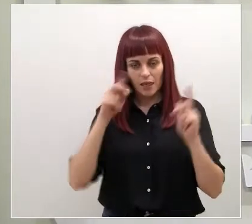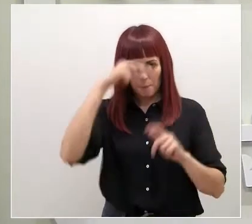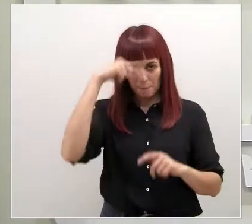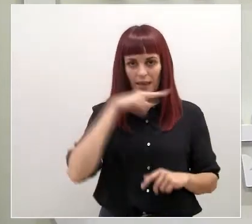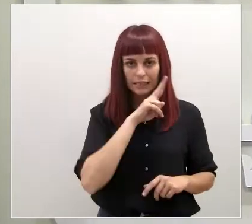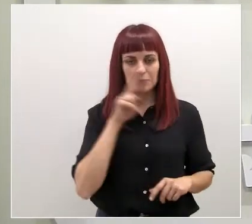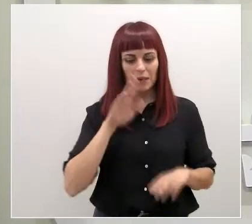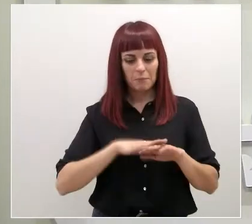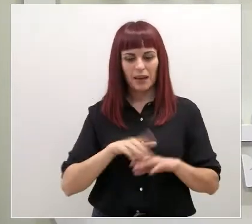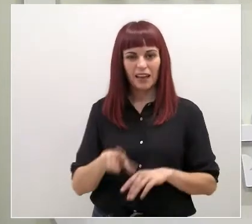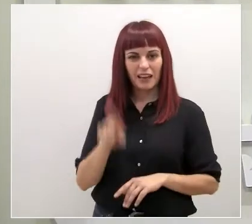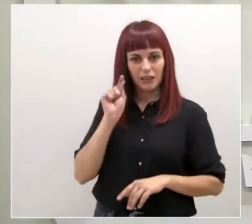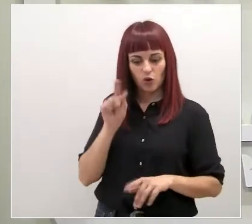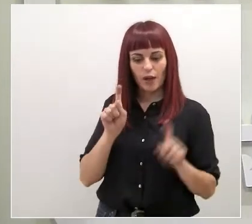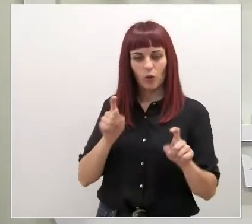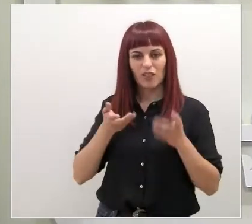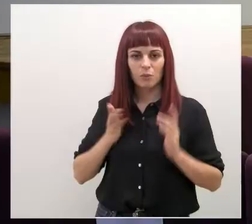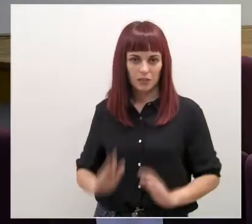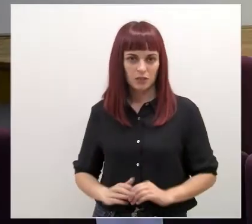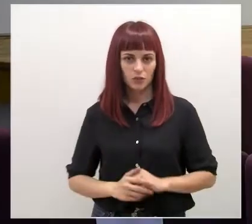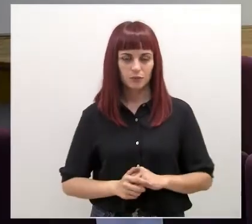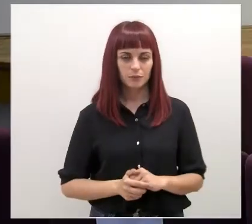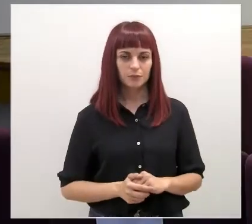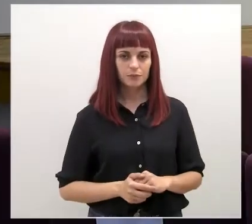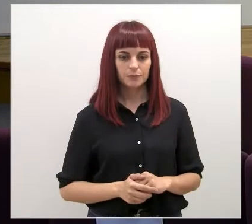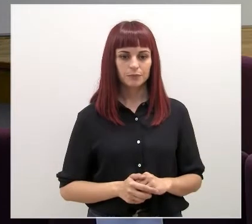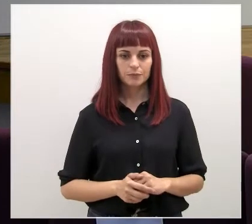padres y madres a elegir la educación.